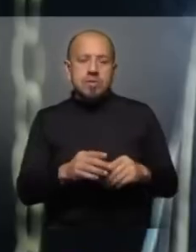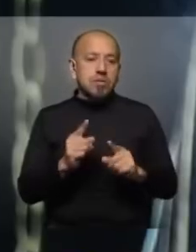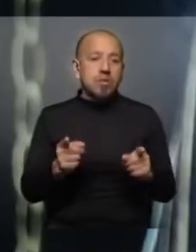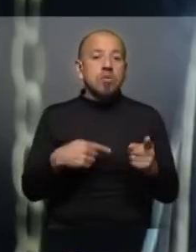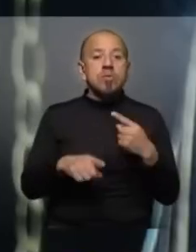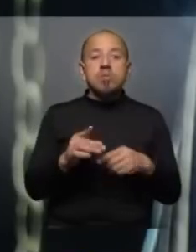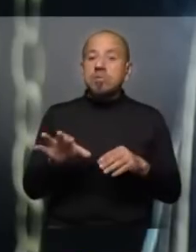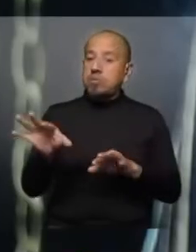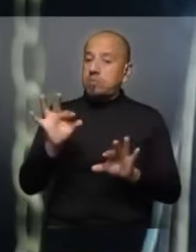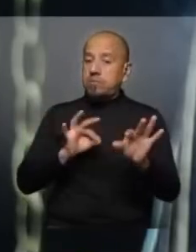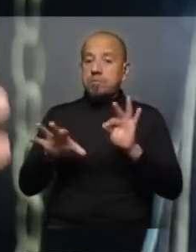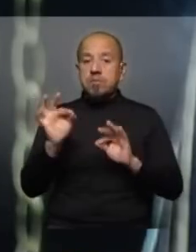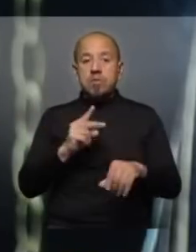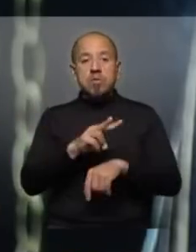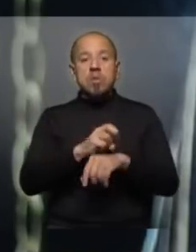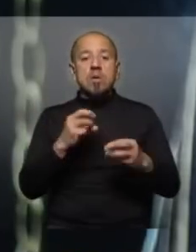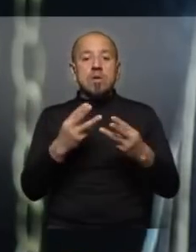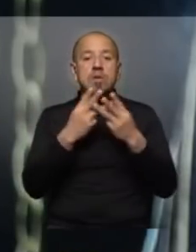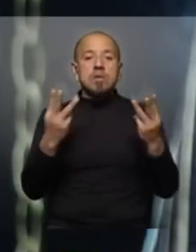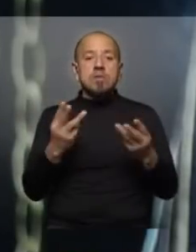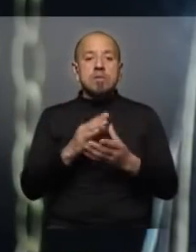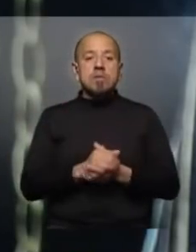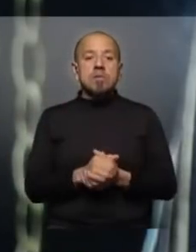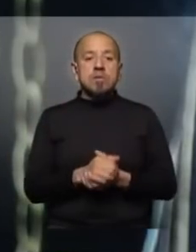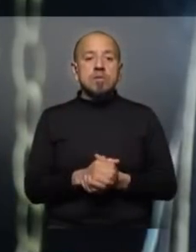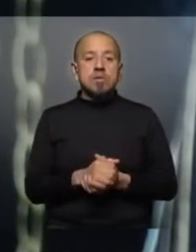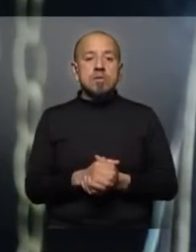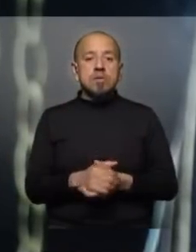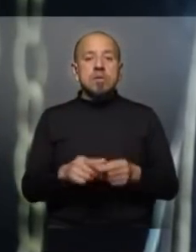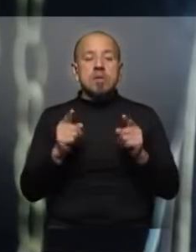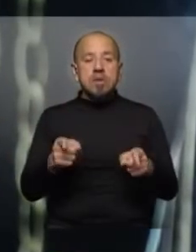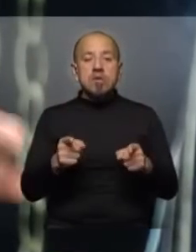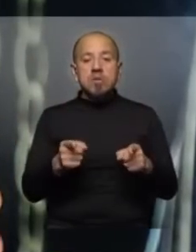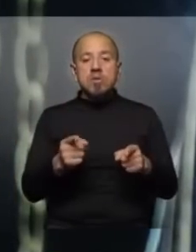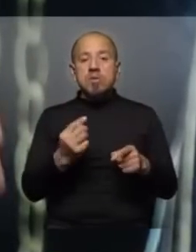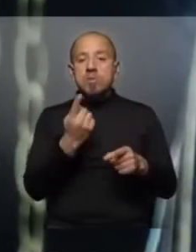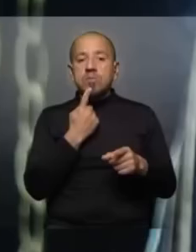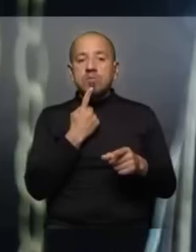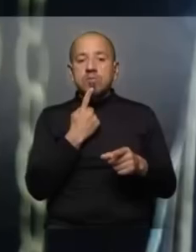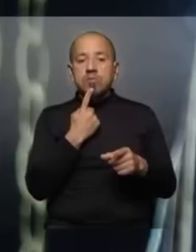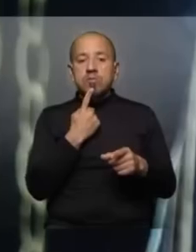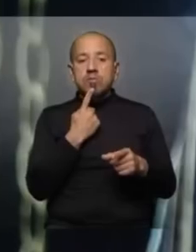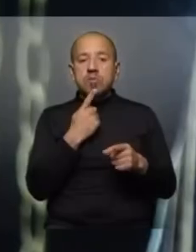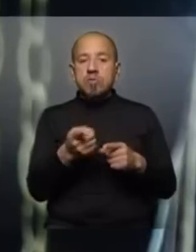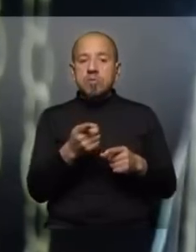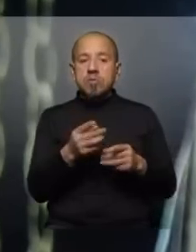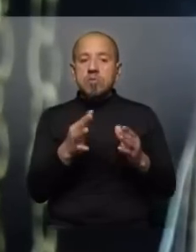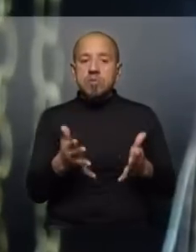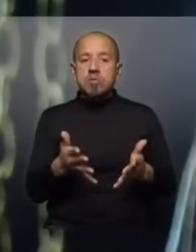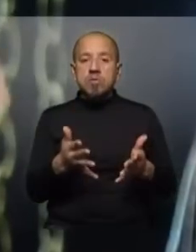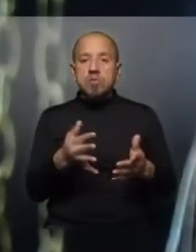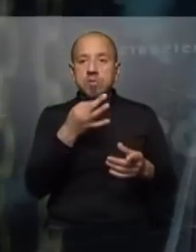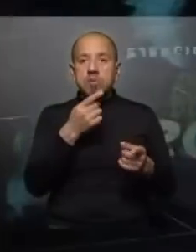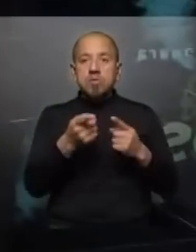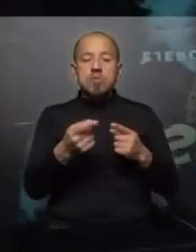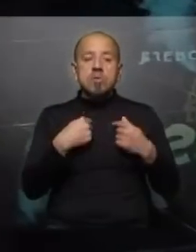asado estamos eligiendo a un fiscal general y eso y esas razones políticas a esa persona ese candidato debería decir Bueno